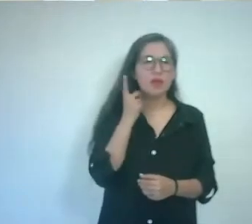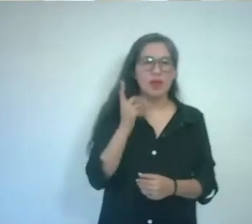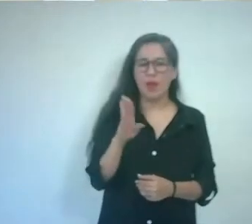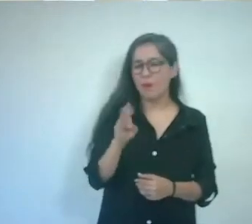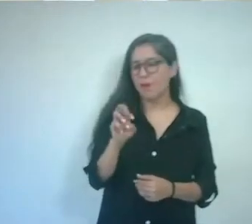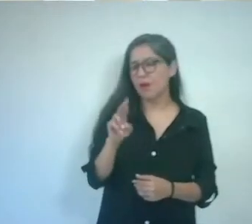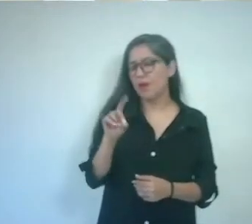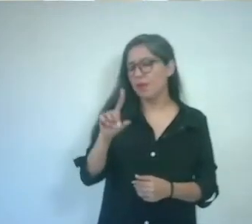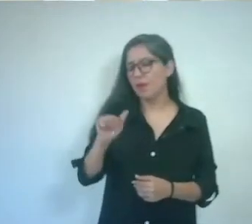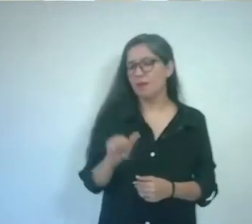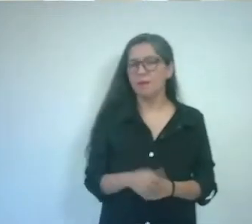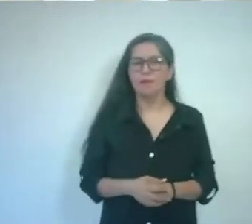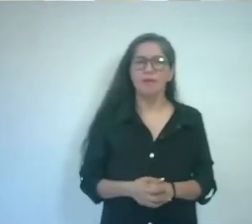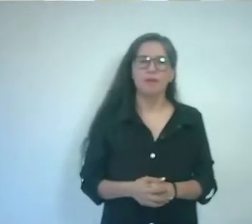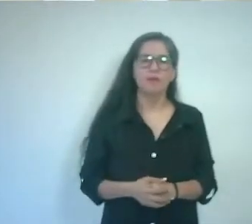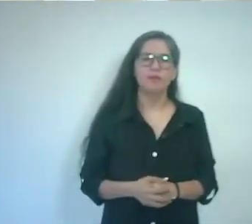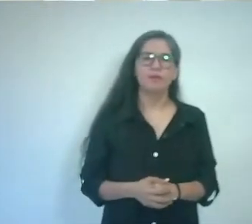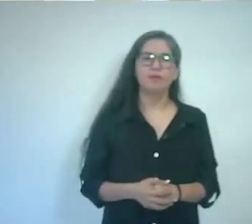Reyes.